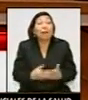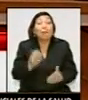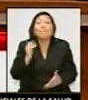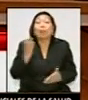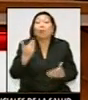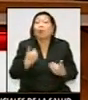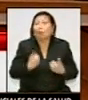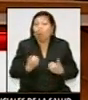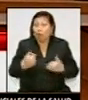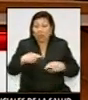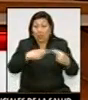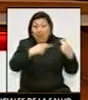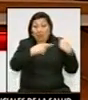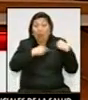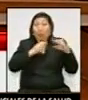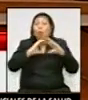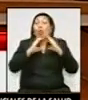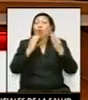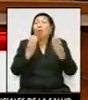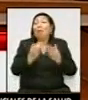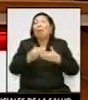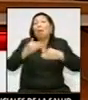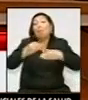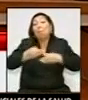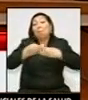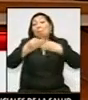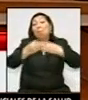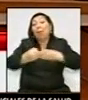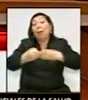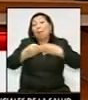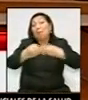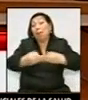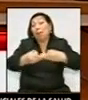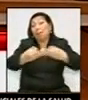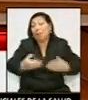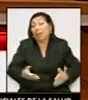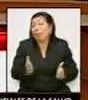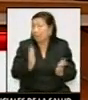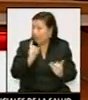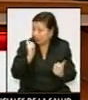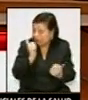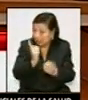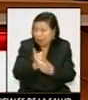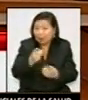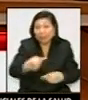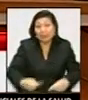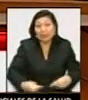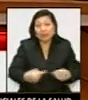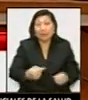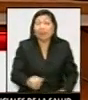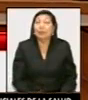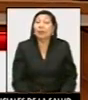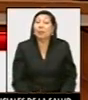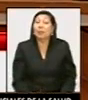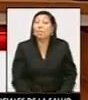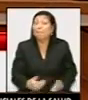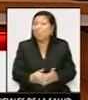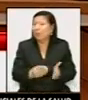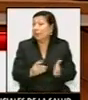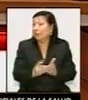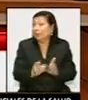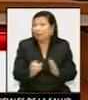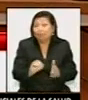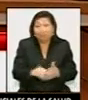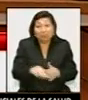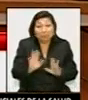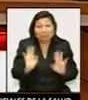como Parlamento. Ya no entrar mucho ya a escuchar a los funcionarios, sino de frente a debatir los predictámenes y efectuar